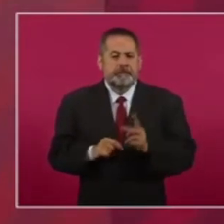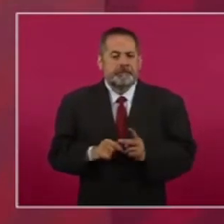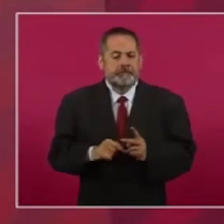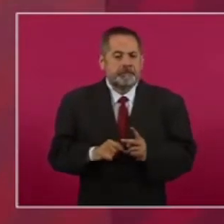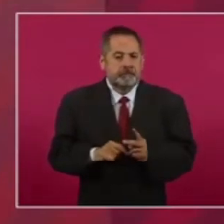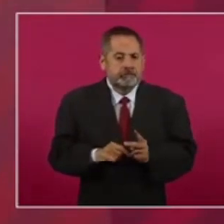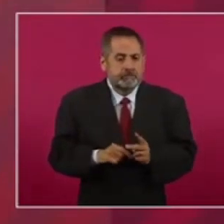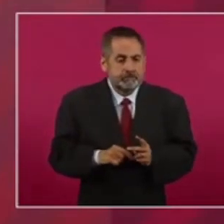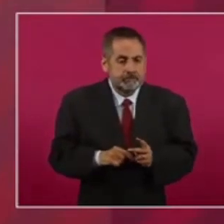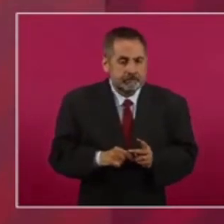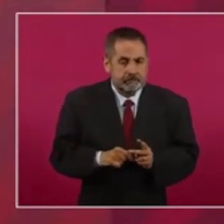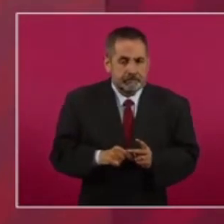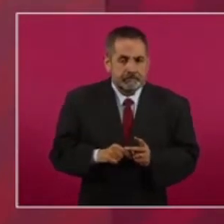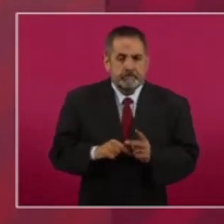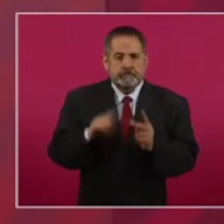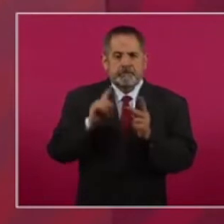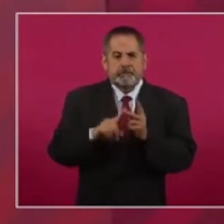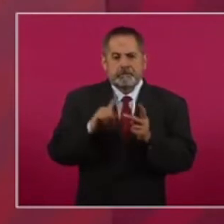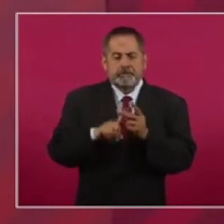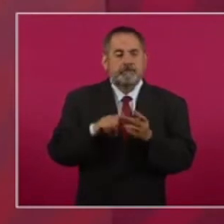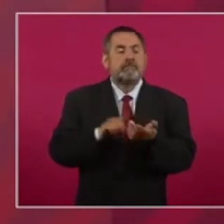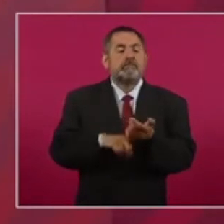Y va a ser telecom,